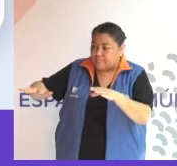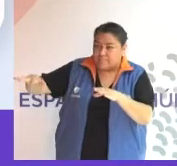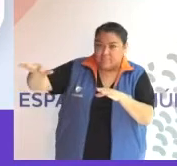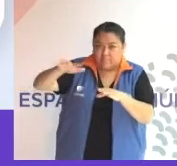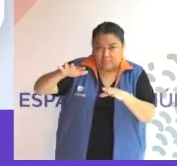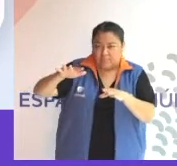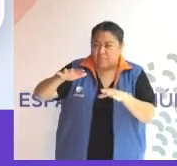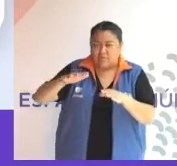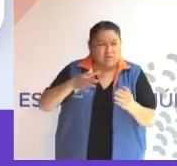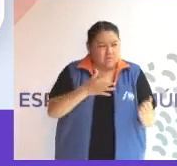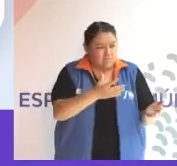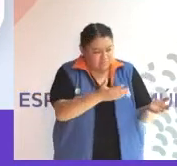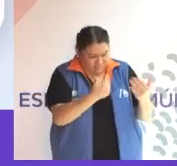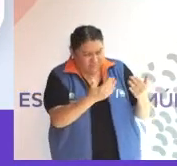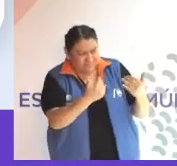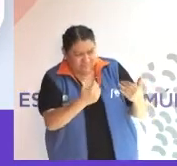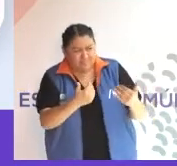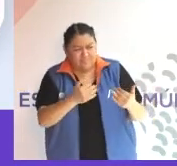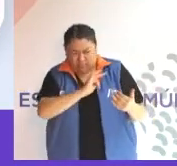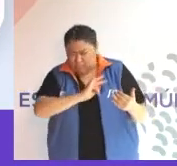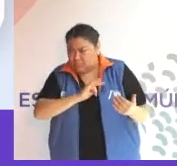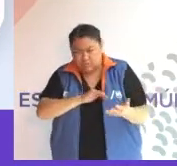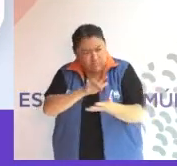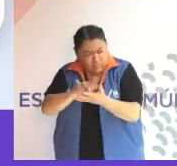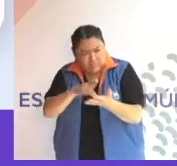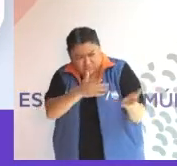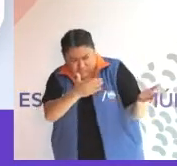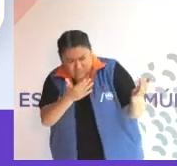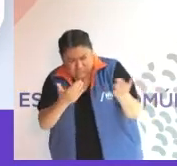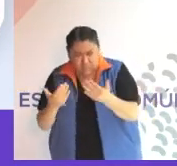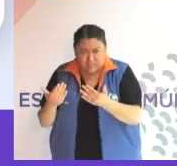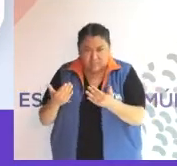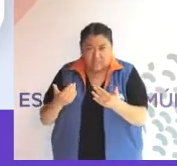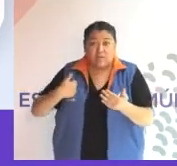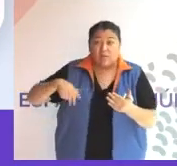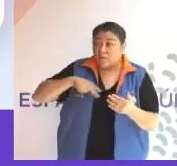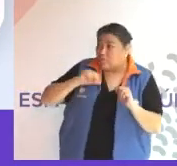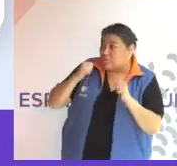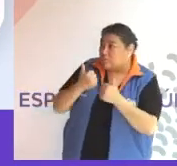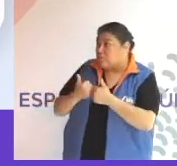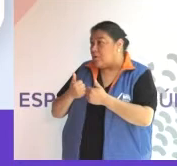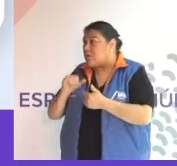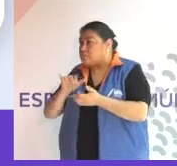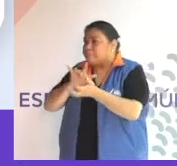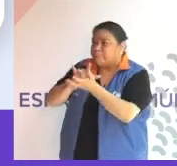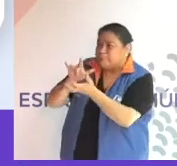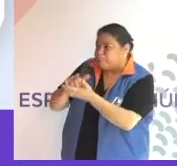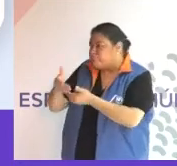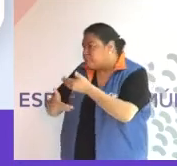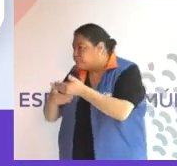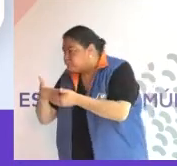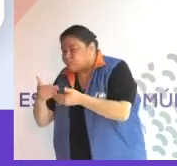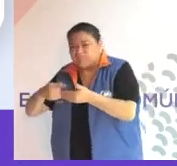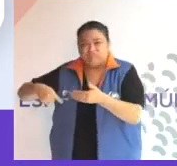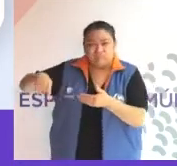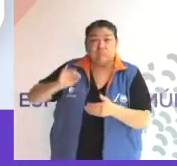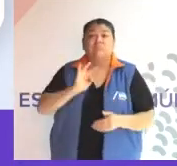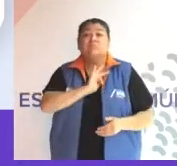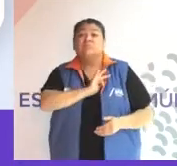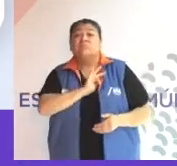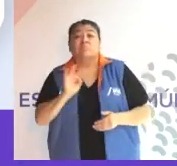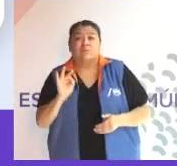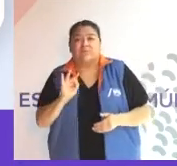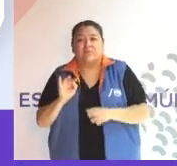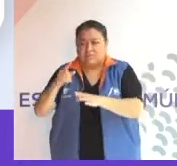bienvenida y quieran colaborar con nosotros. Los mismos grupos que estamos tratando de apoyar, ellos